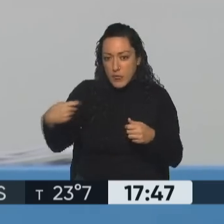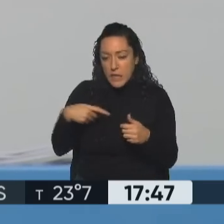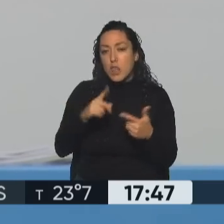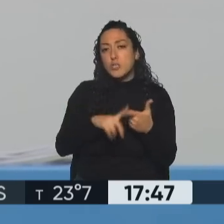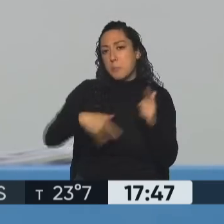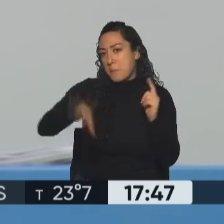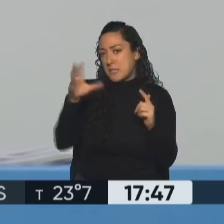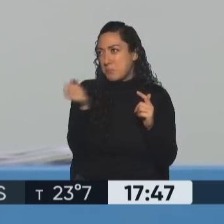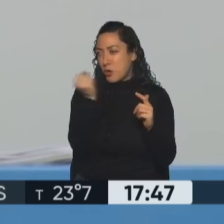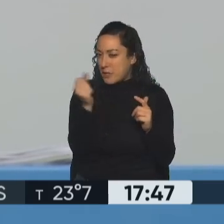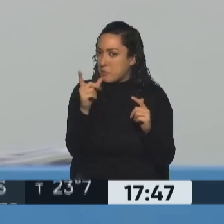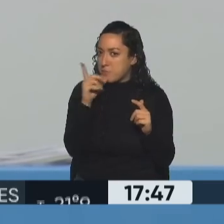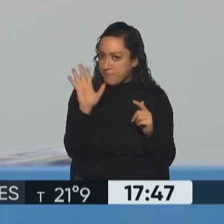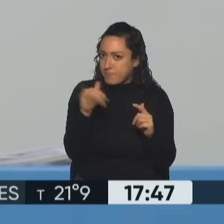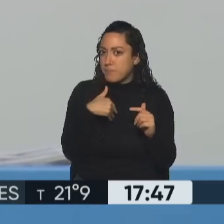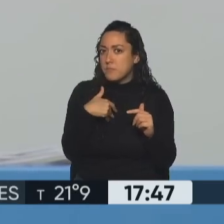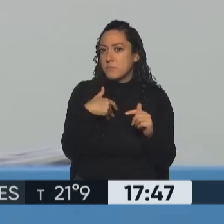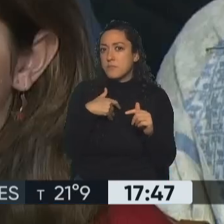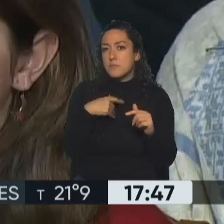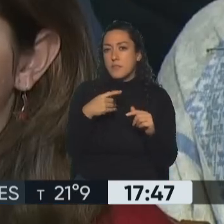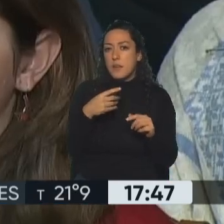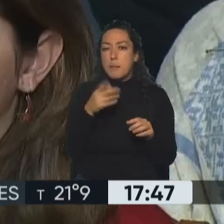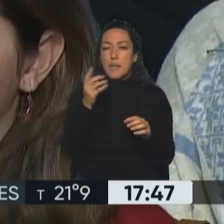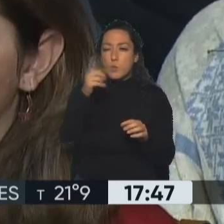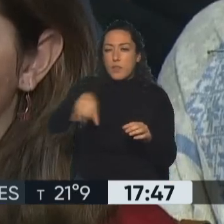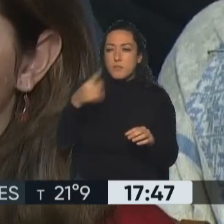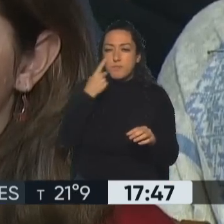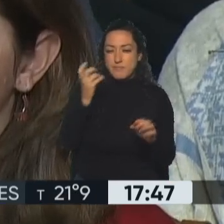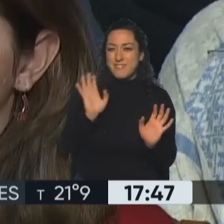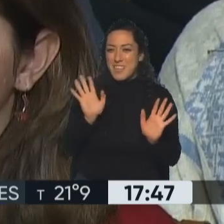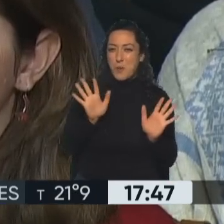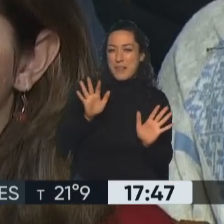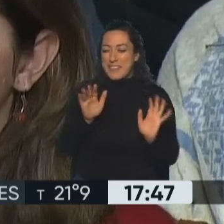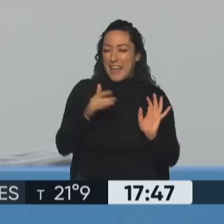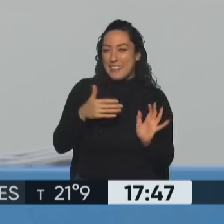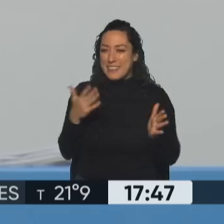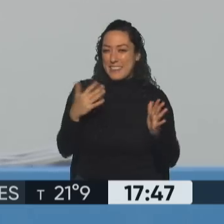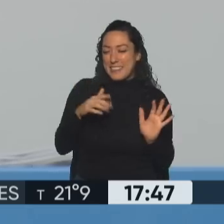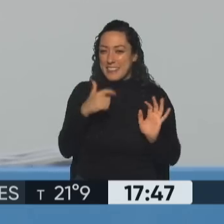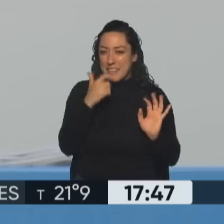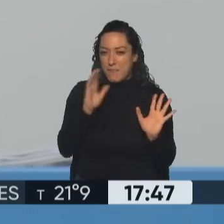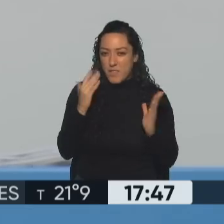si no la más, le doy un poquito más de pistas, tibio.